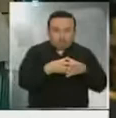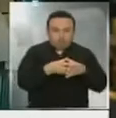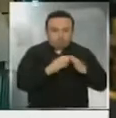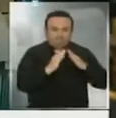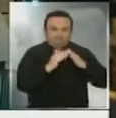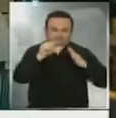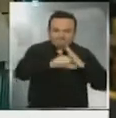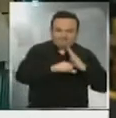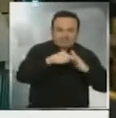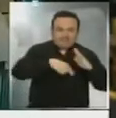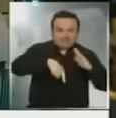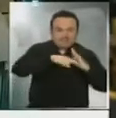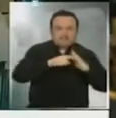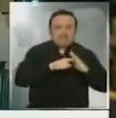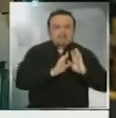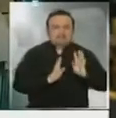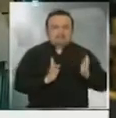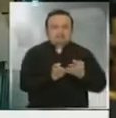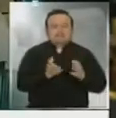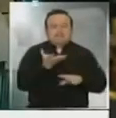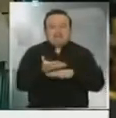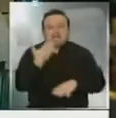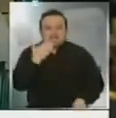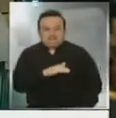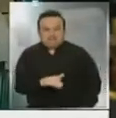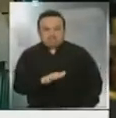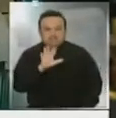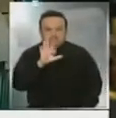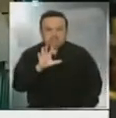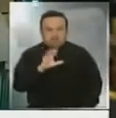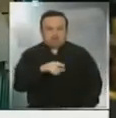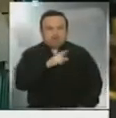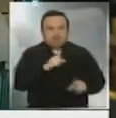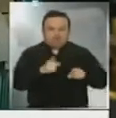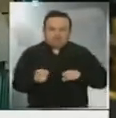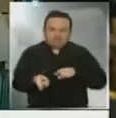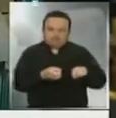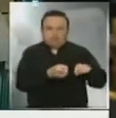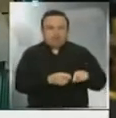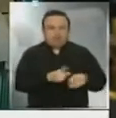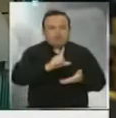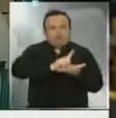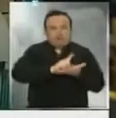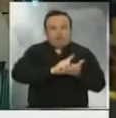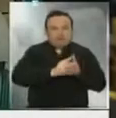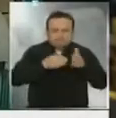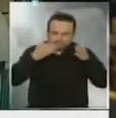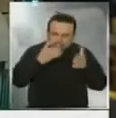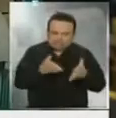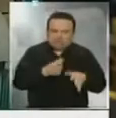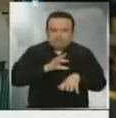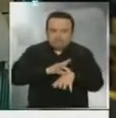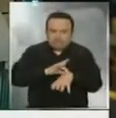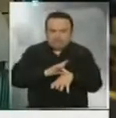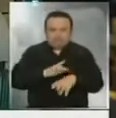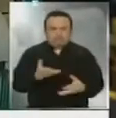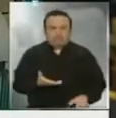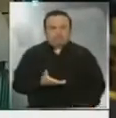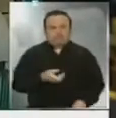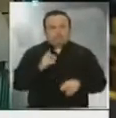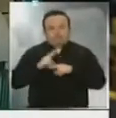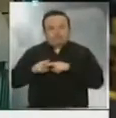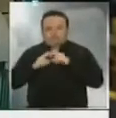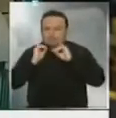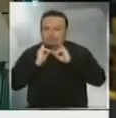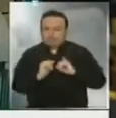lo que van a tener que ser llevados a un lugar que les permita realizar la cuarentena y además recibir la atención médico-social que requieran. Tenemos detalles